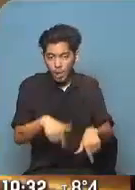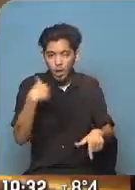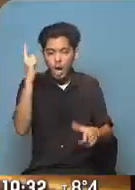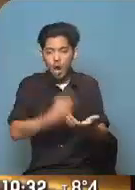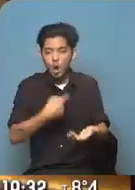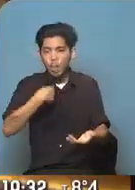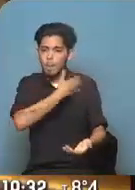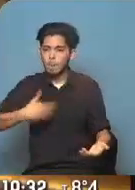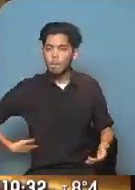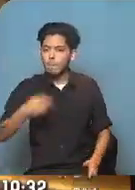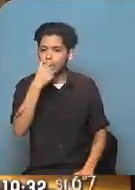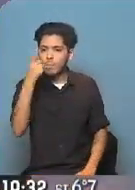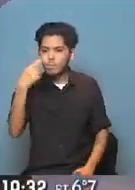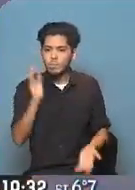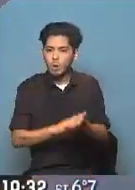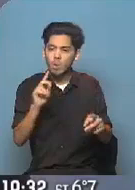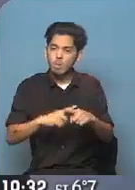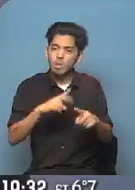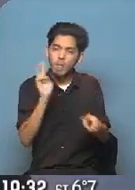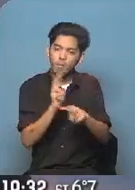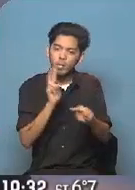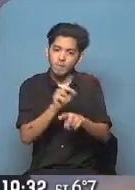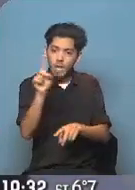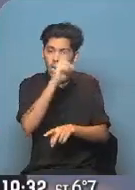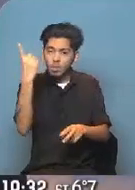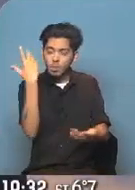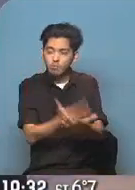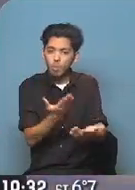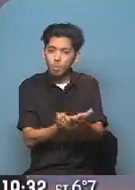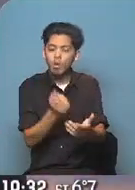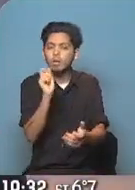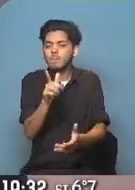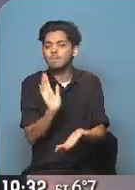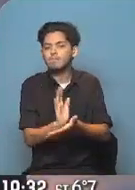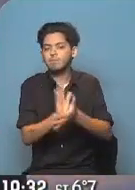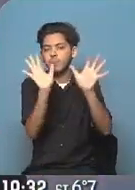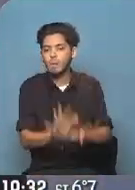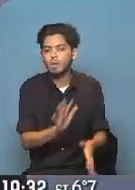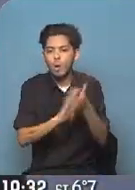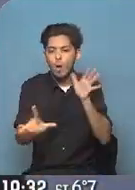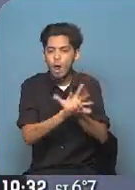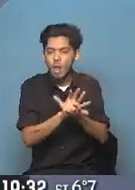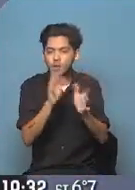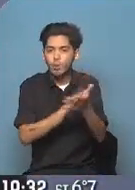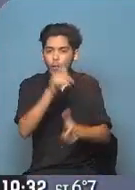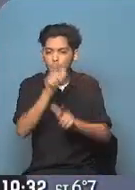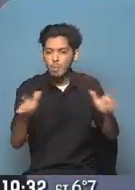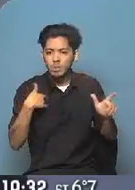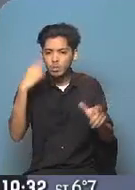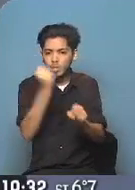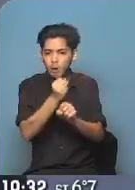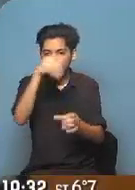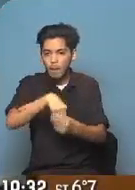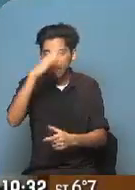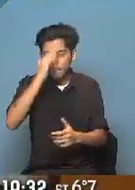dirección las directivas de política de defensa nacional cuando plantea la preparación de una nueva ley de sobre el personal militar que